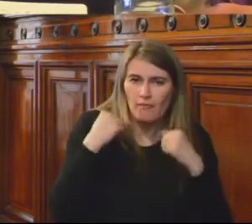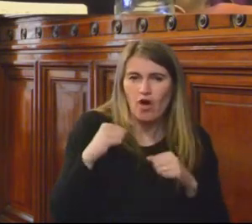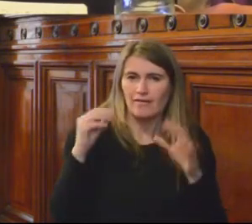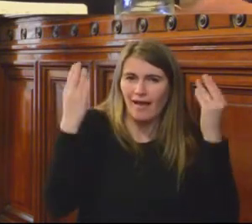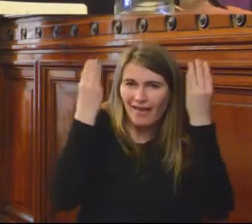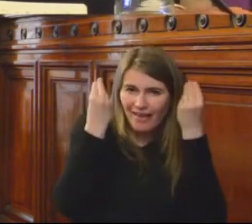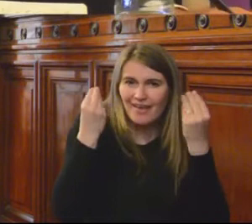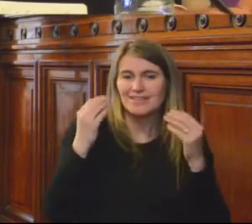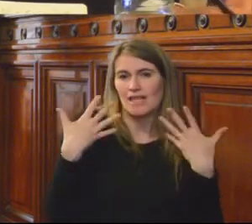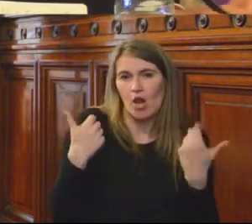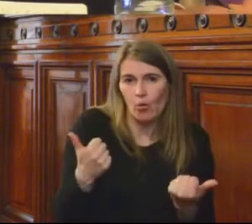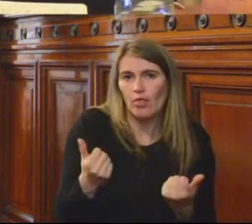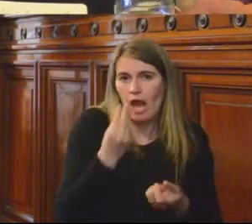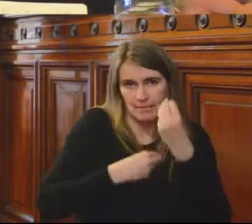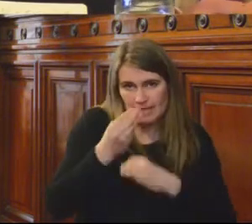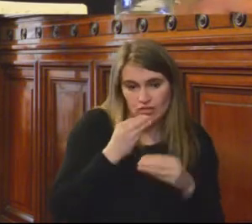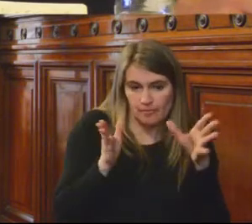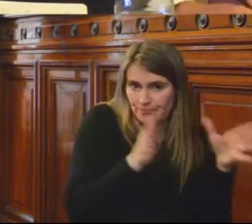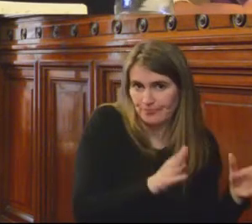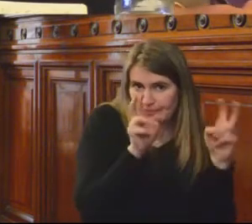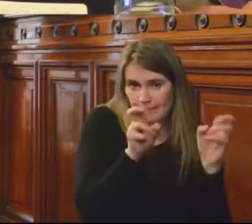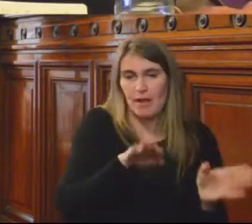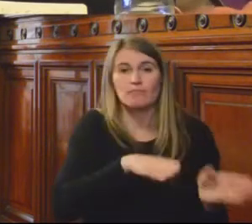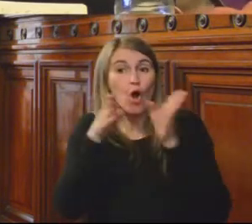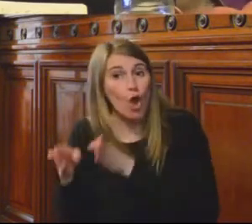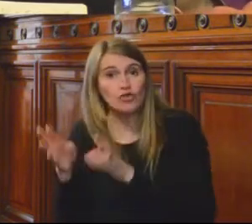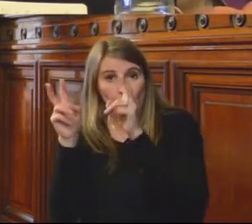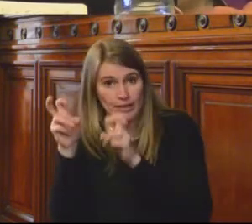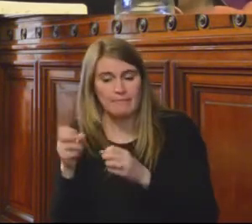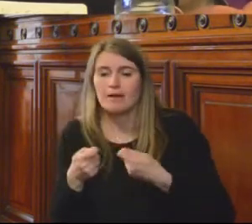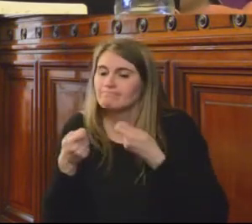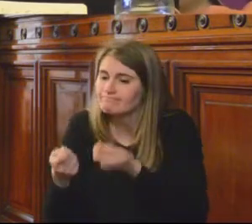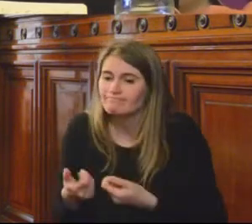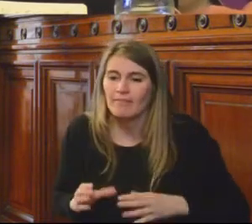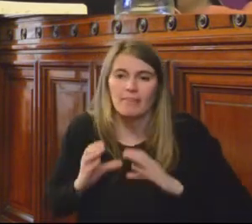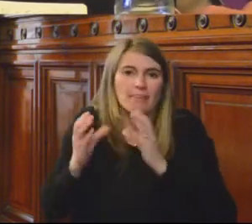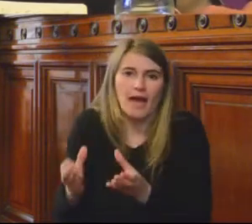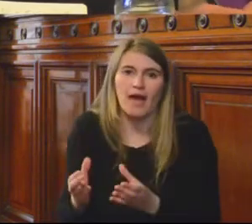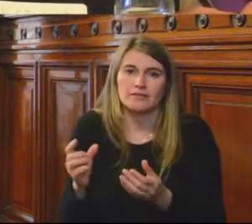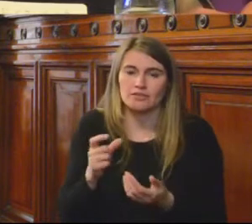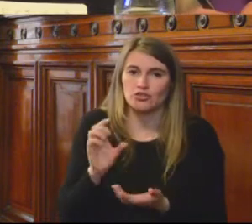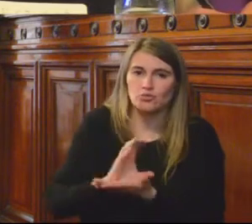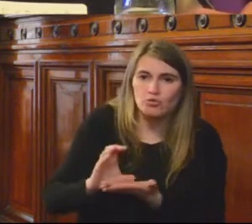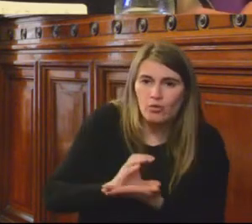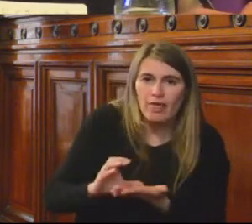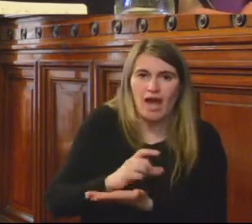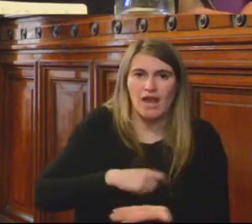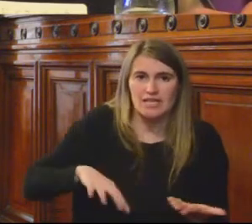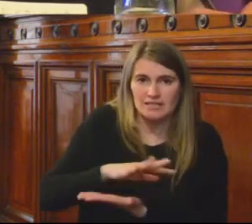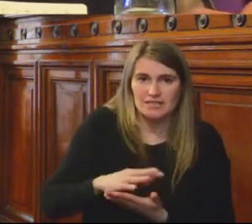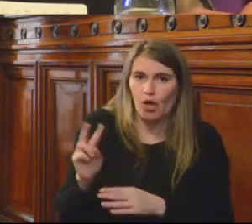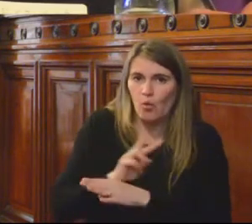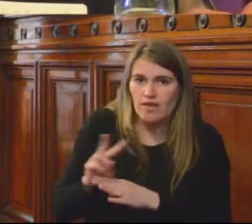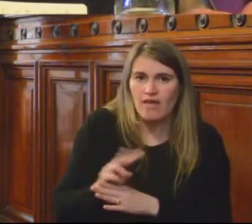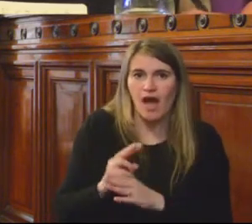la salud y la alimentación. Segundo, el fortalecimiento de los organismos de seguridad ciudadana, incluyendo mejoras sustanciales en su